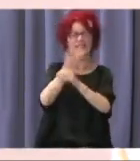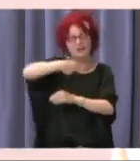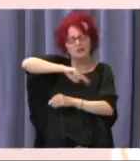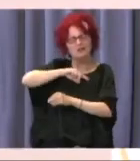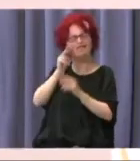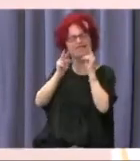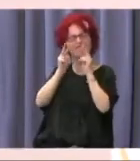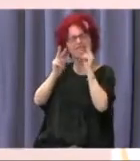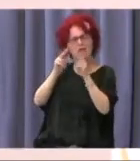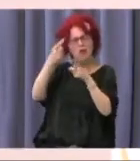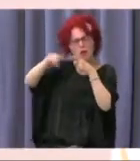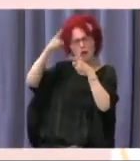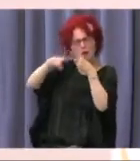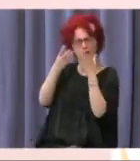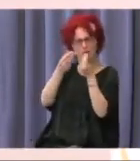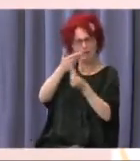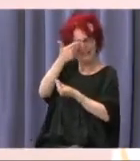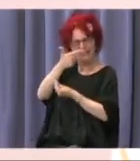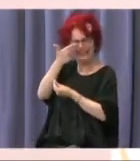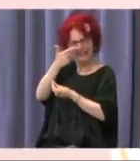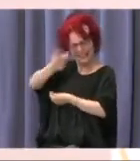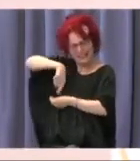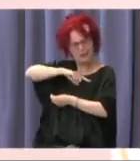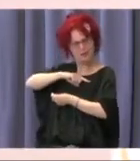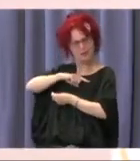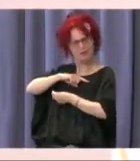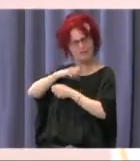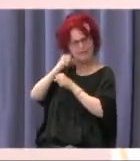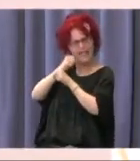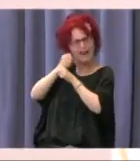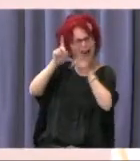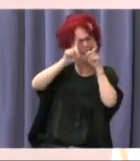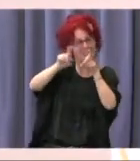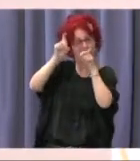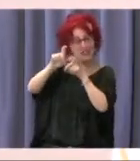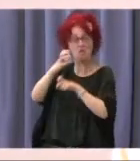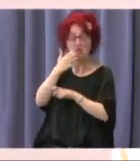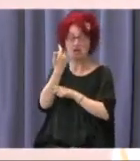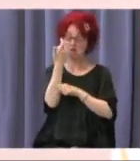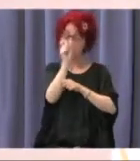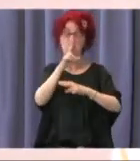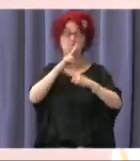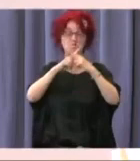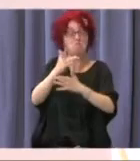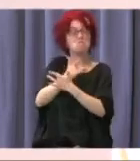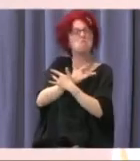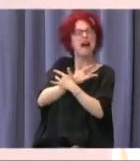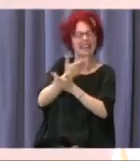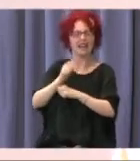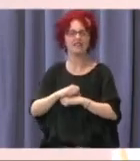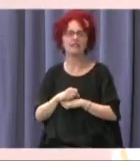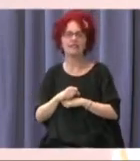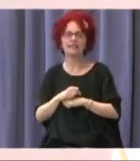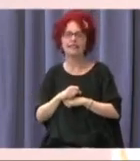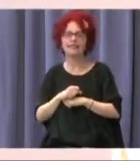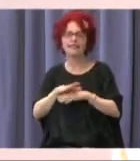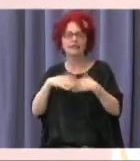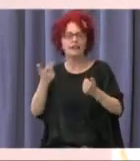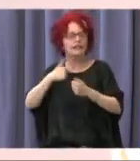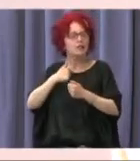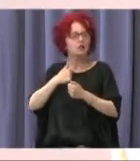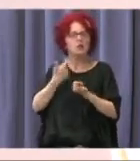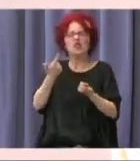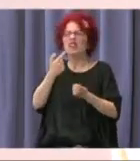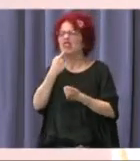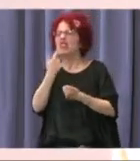cosas muy interesantes de trabajar. Por ejemplo, el término María. Si tú llegas a una clase, es que es imposible que no tengas alguna